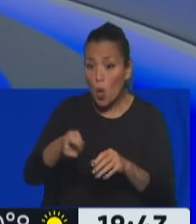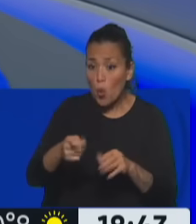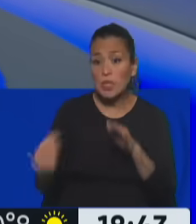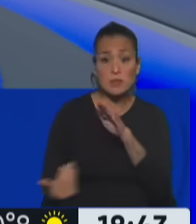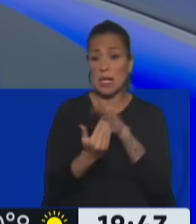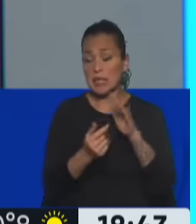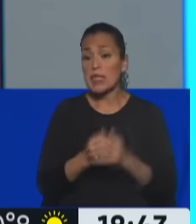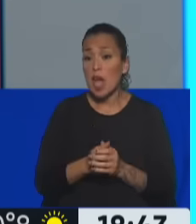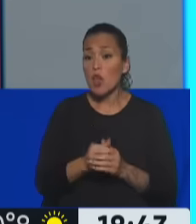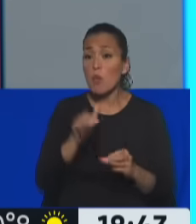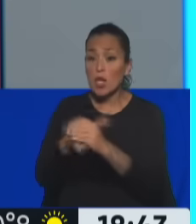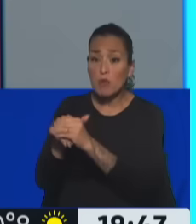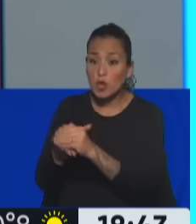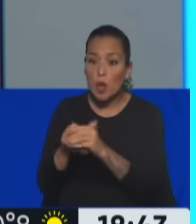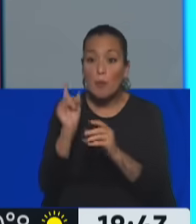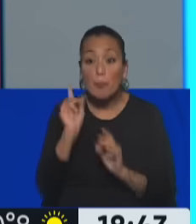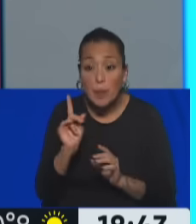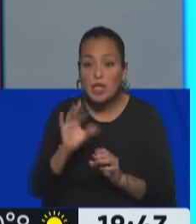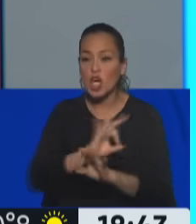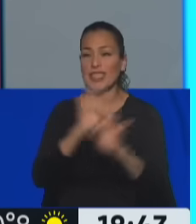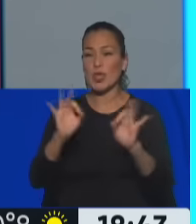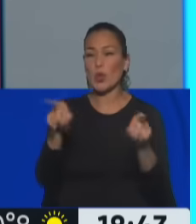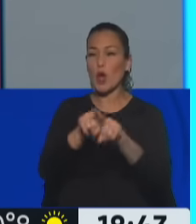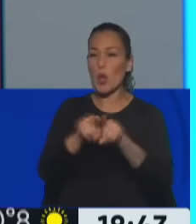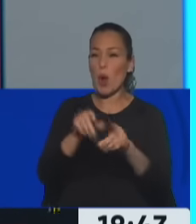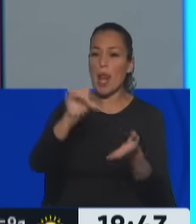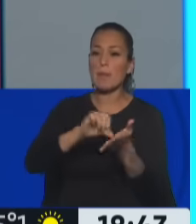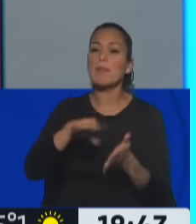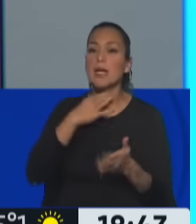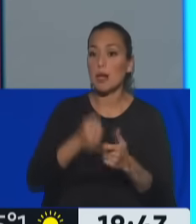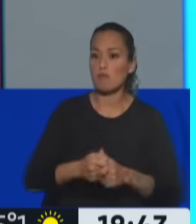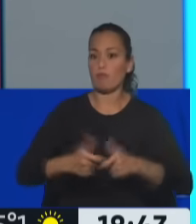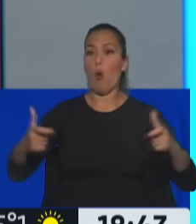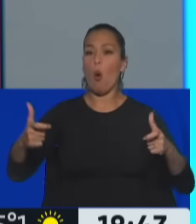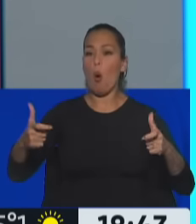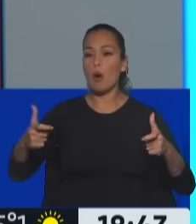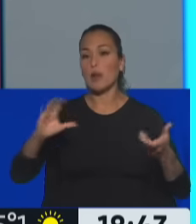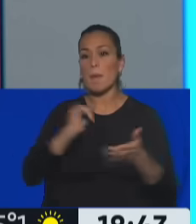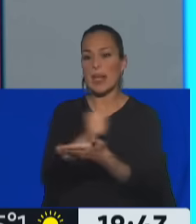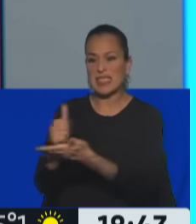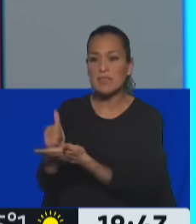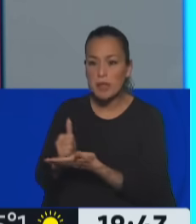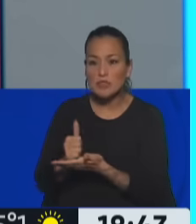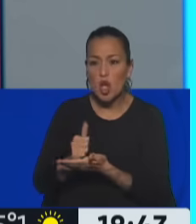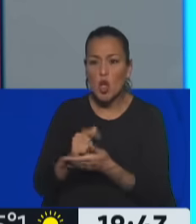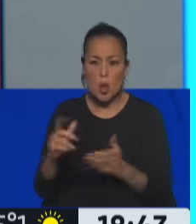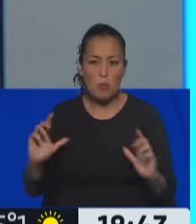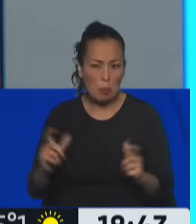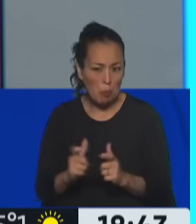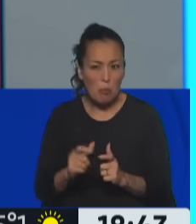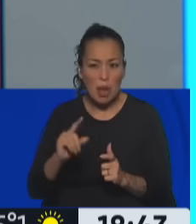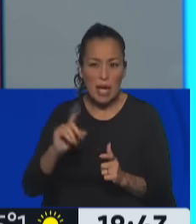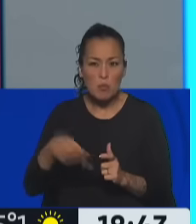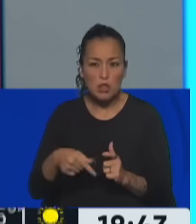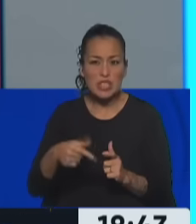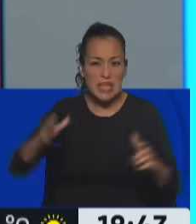el voto, bueno, ninguno en la escala en la que se hizo en México este mismo domingo, con una participación muy baja incluso para lo que es como en